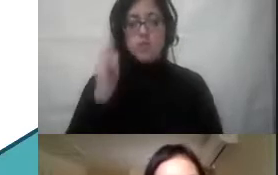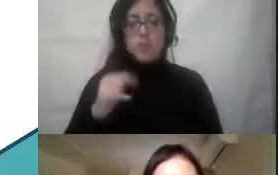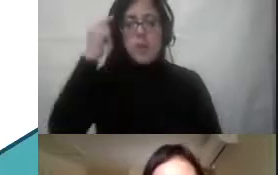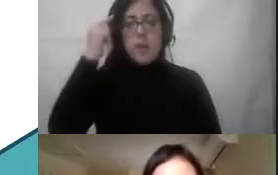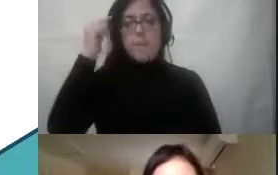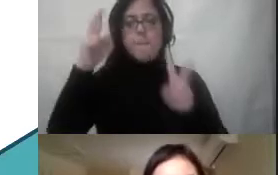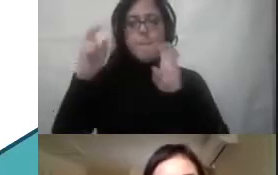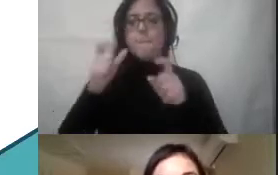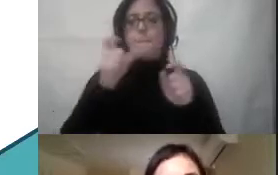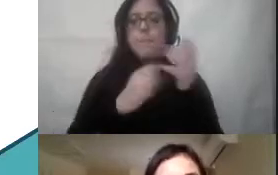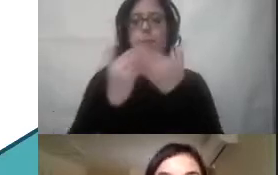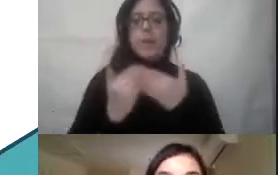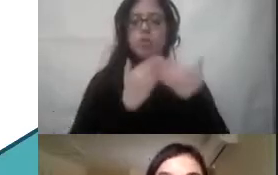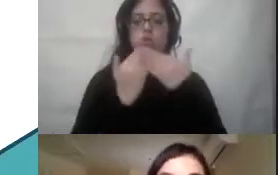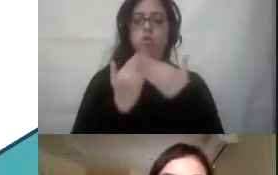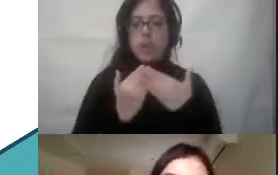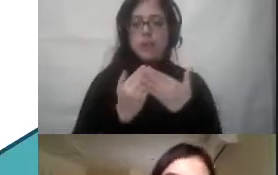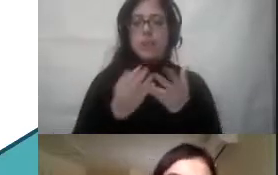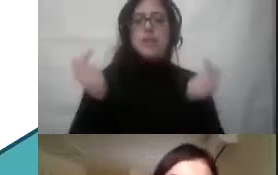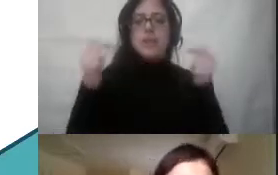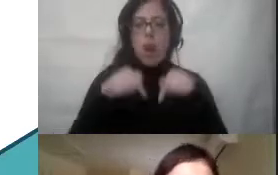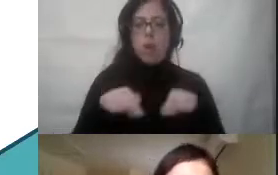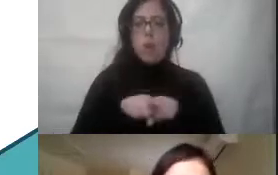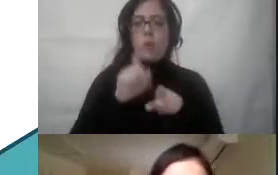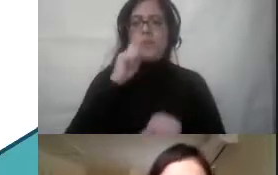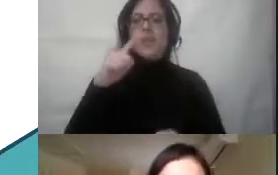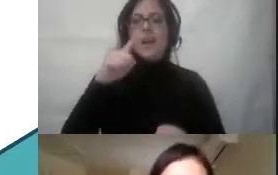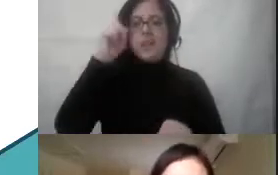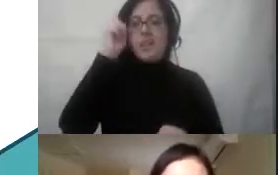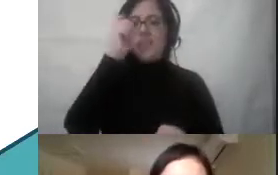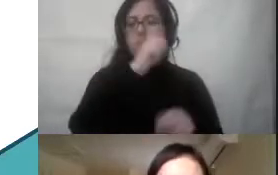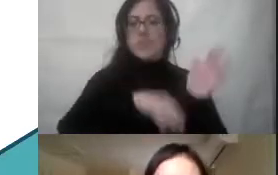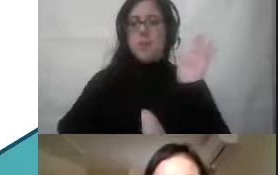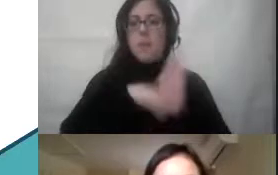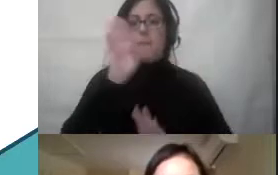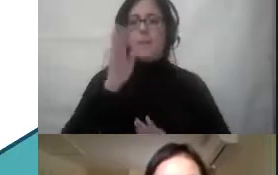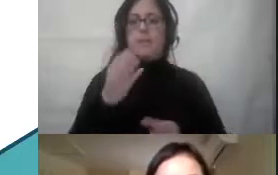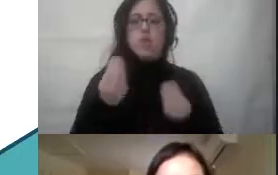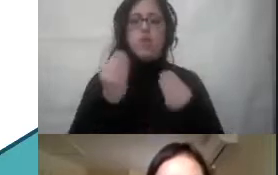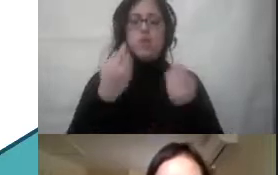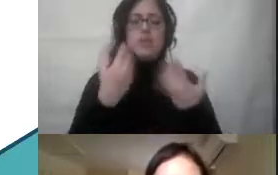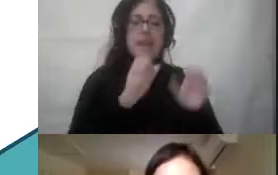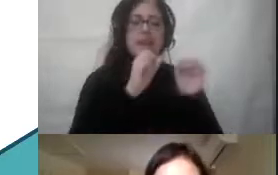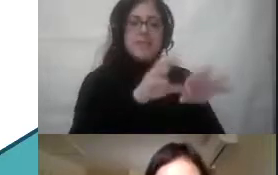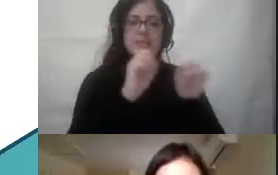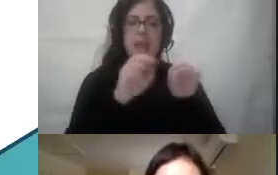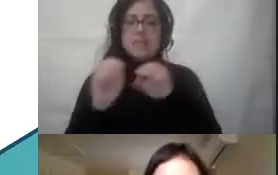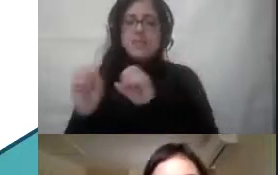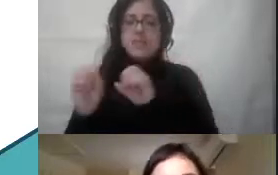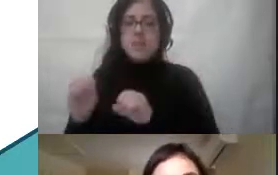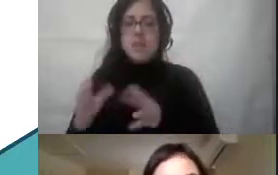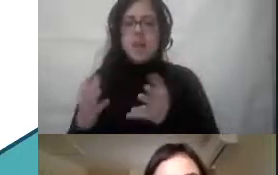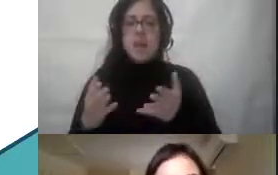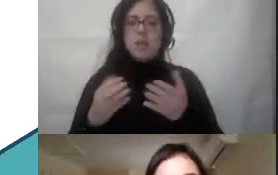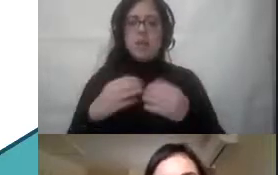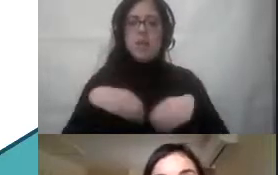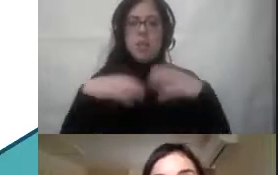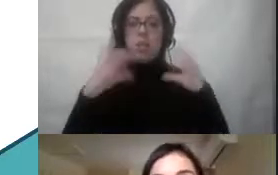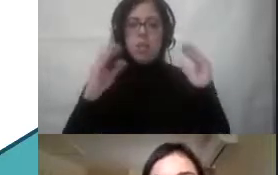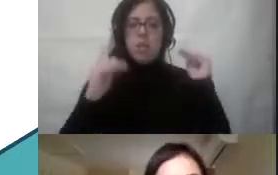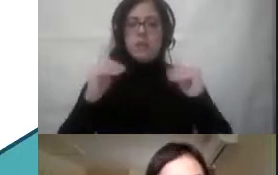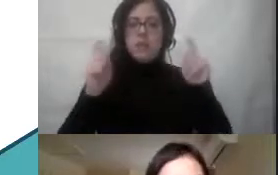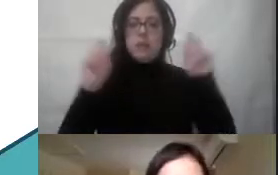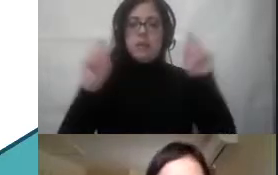los estudiantes, que en esta época se vuelve aún más difícil porque el hacer clases frente a cámaras apagadas,